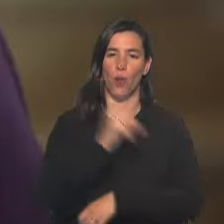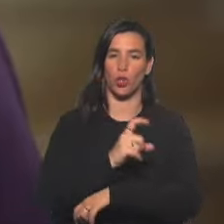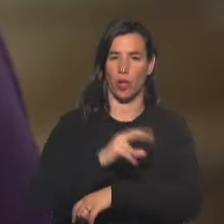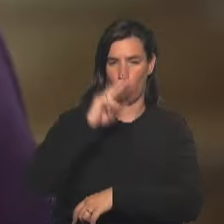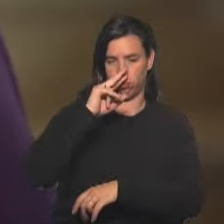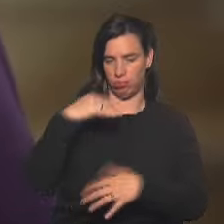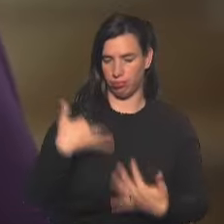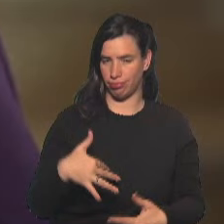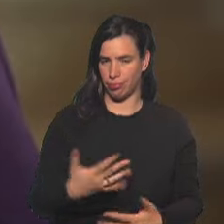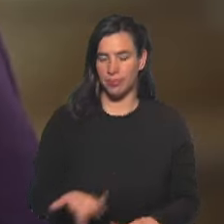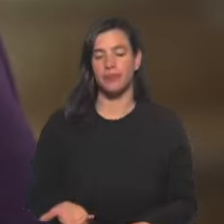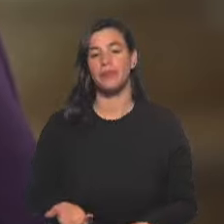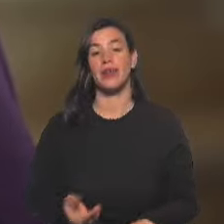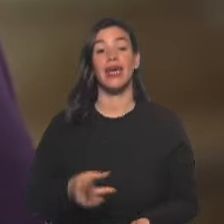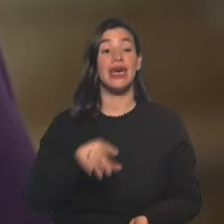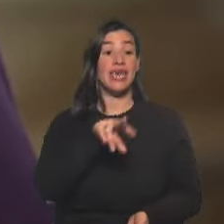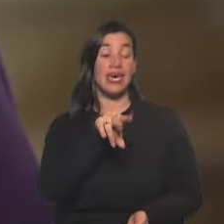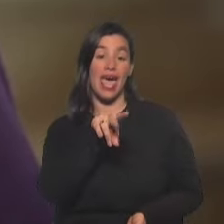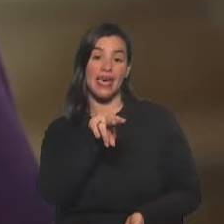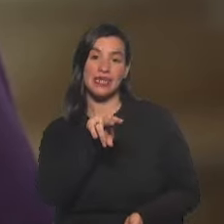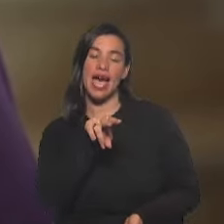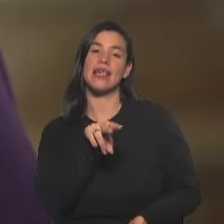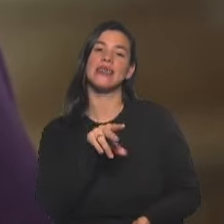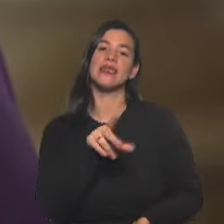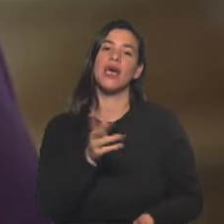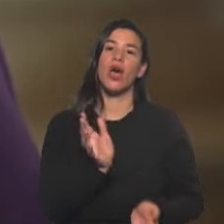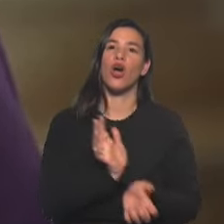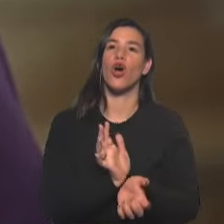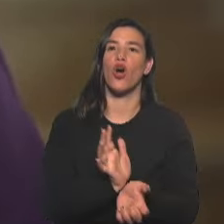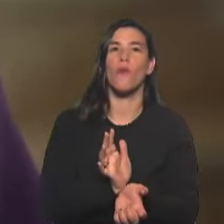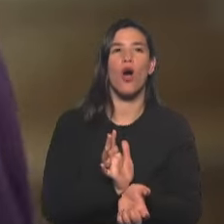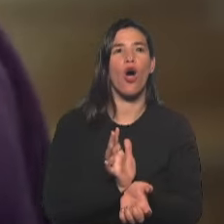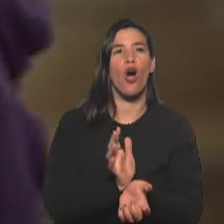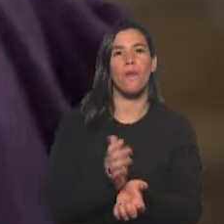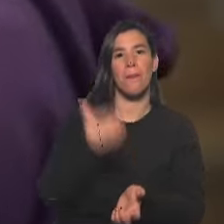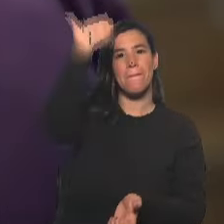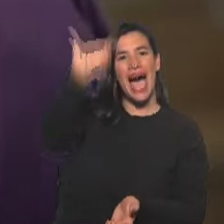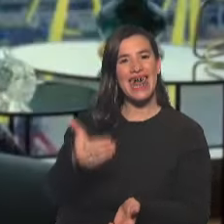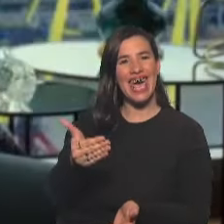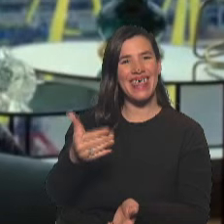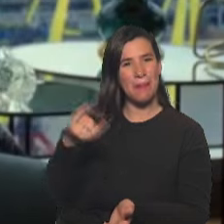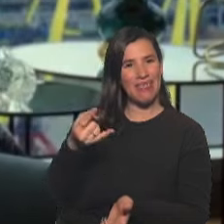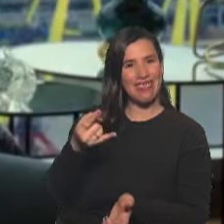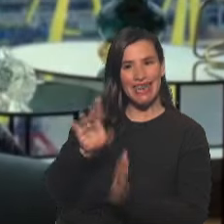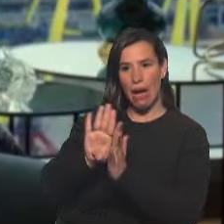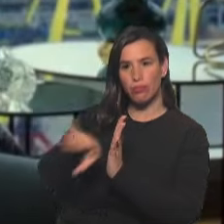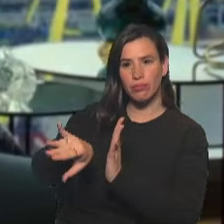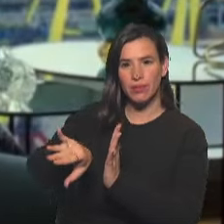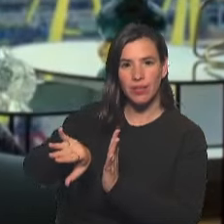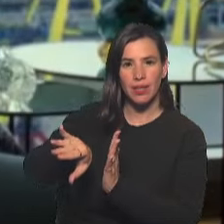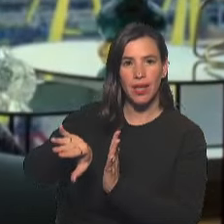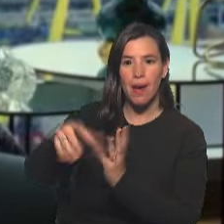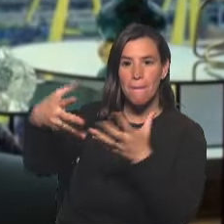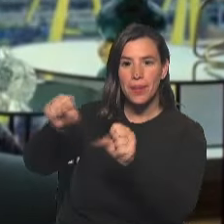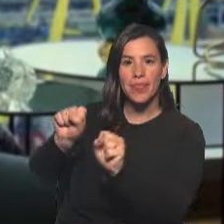Y lo cierto es que ellas justamente encuentran en una falsa pared de este departamento 3 millones de